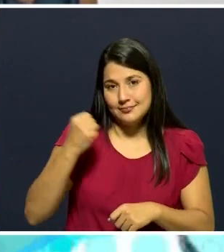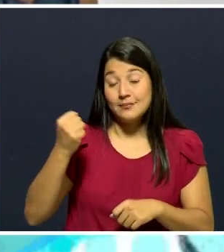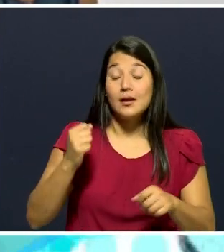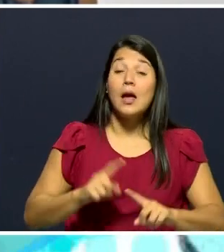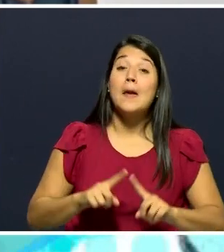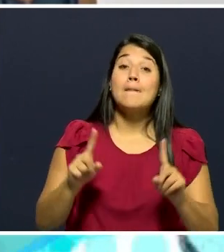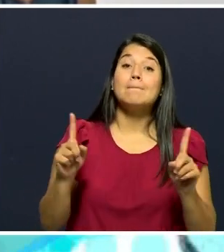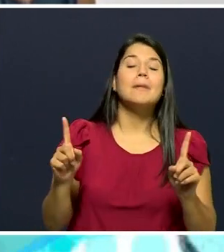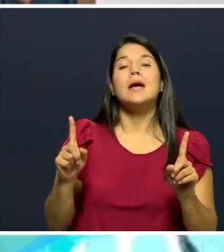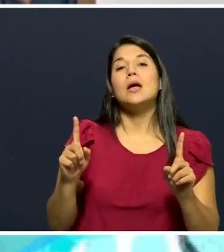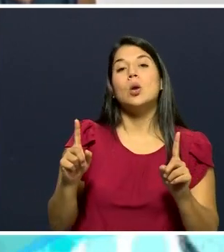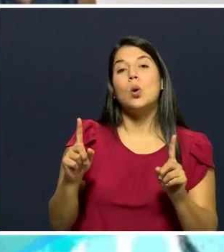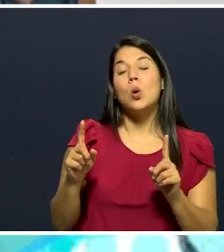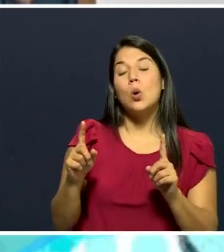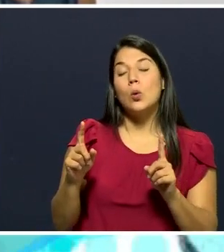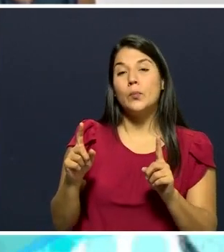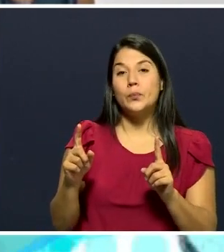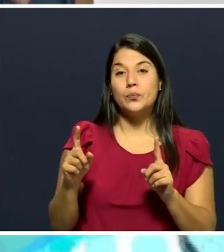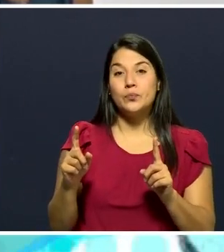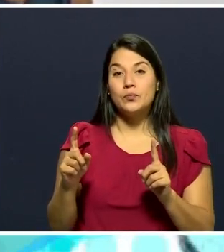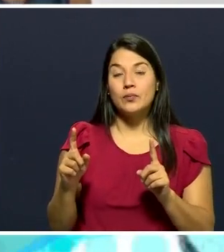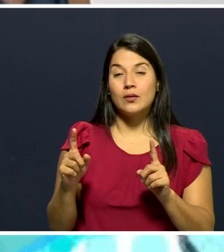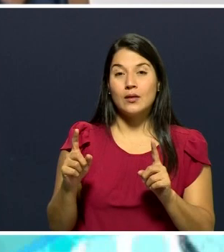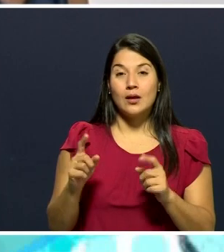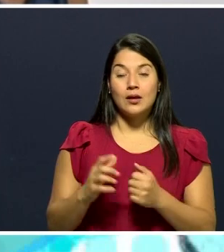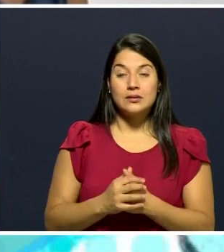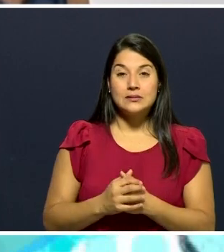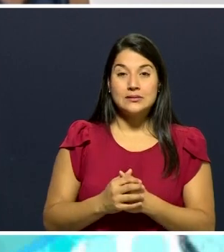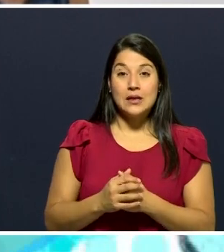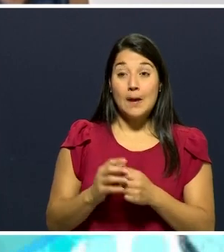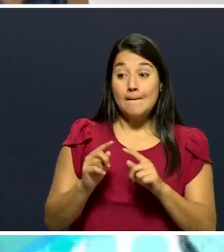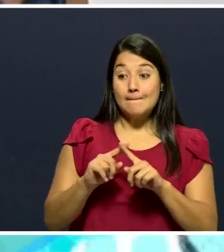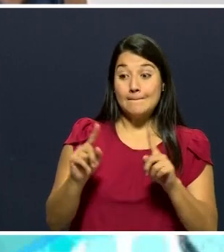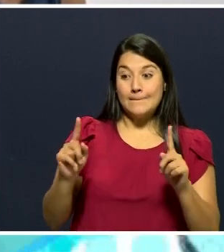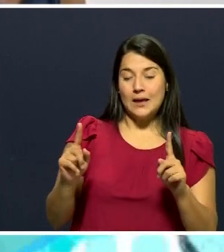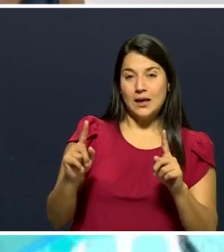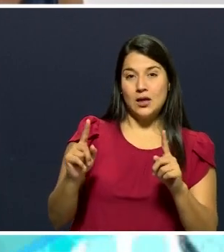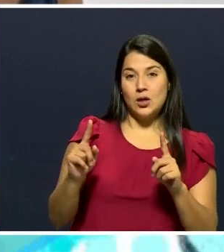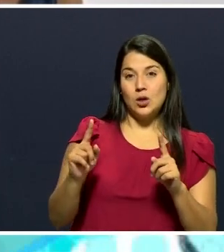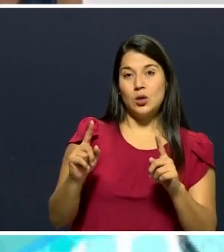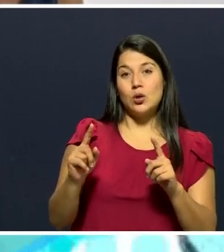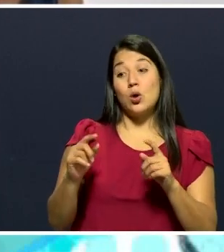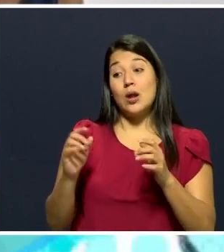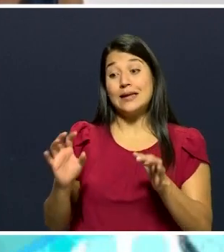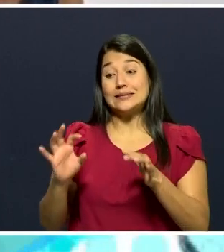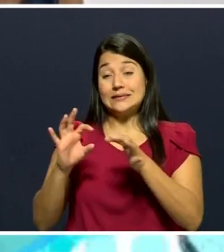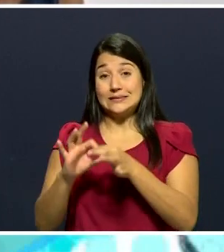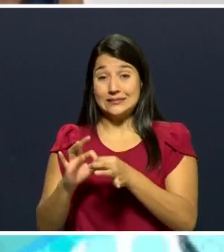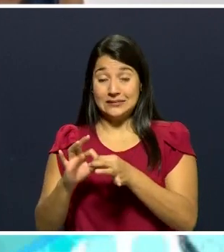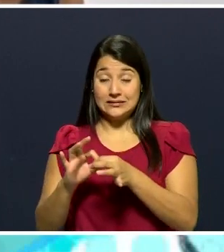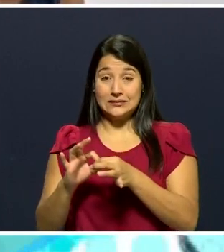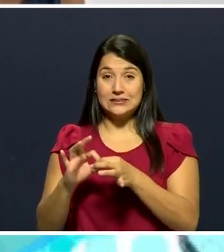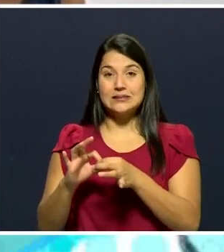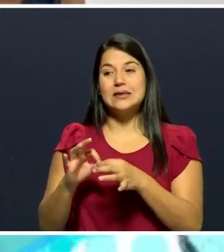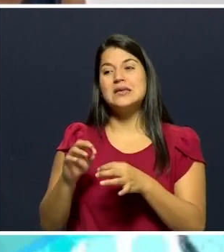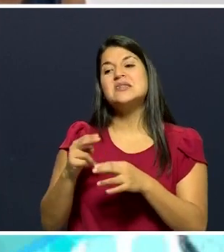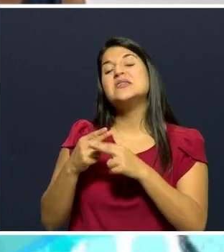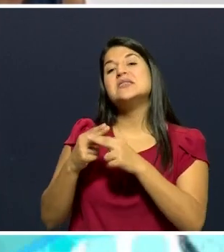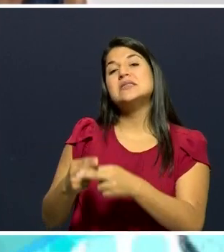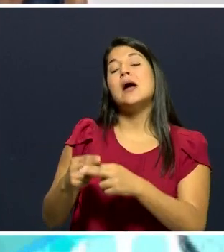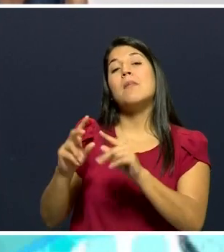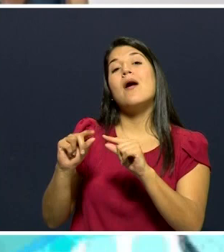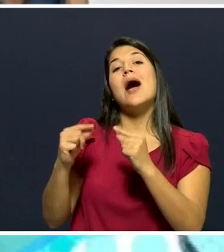este caso, digamos, el gabinete, el escenario alternativo, la coalición alternativa que ellos llamaban un grupo de